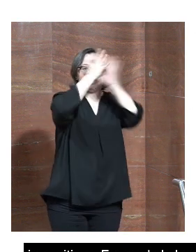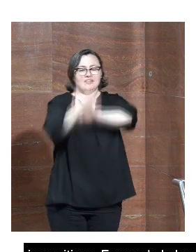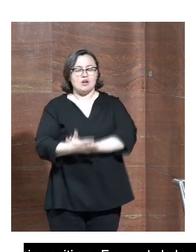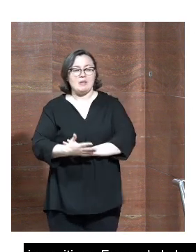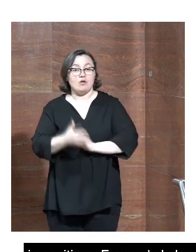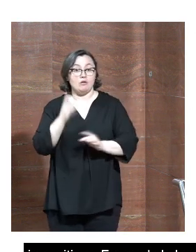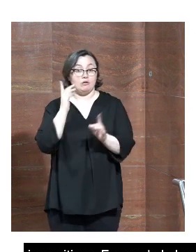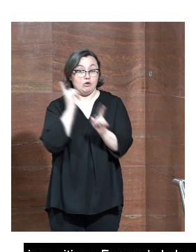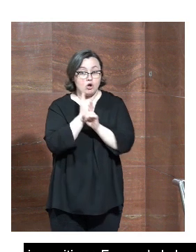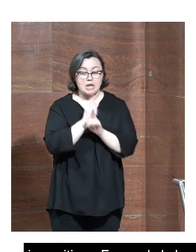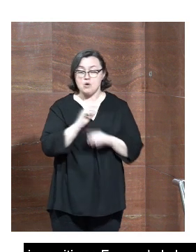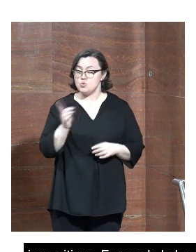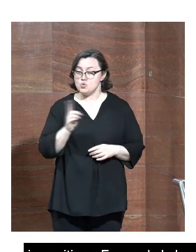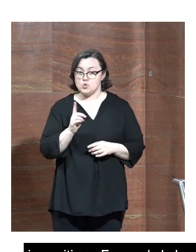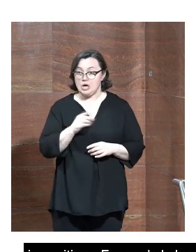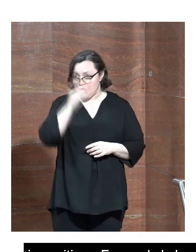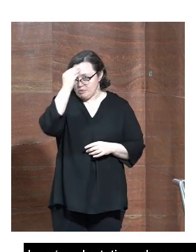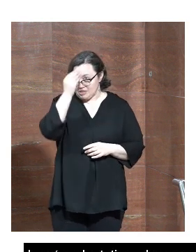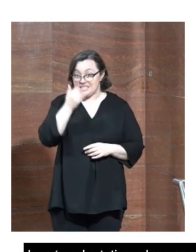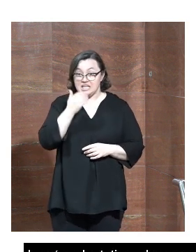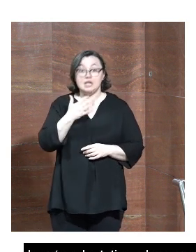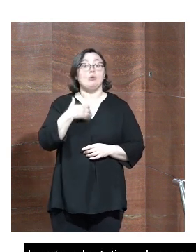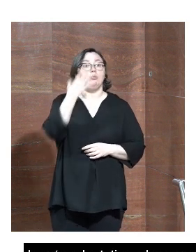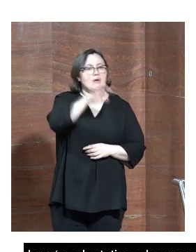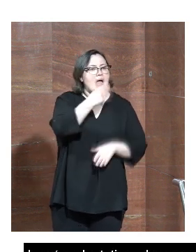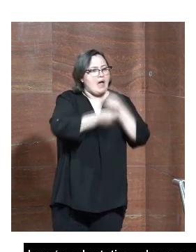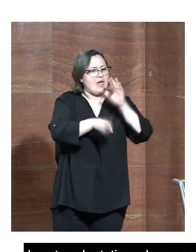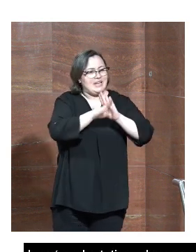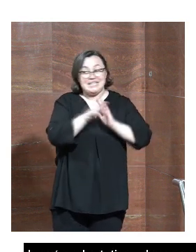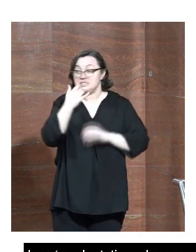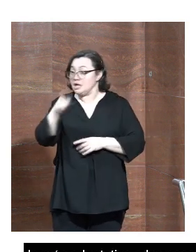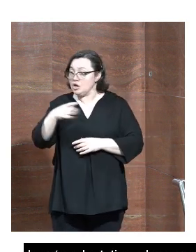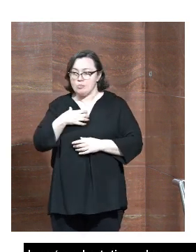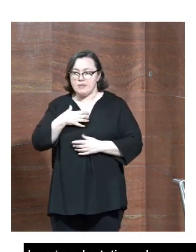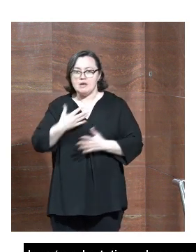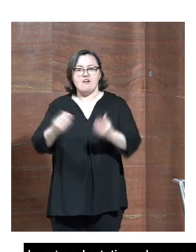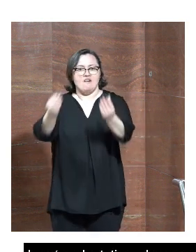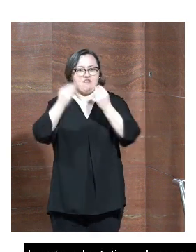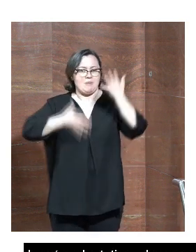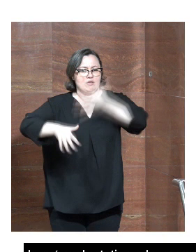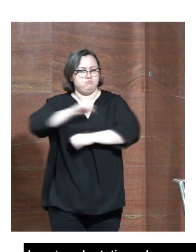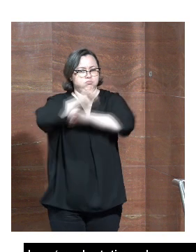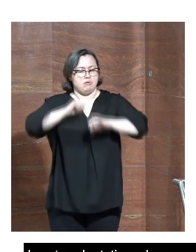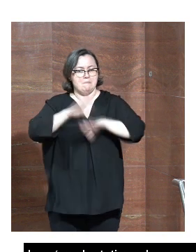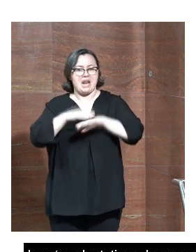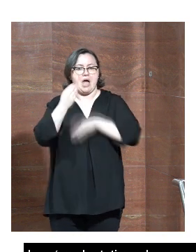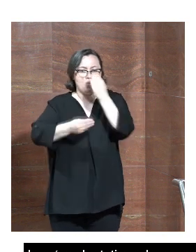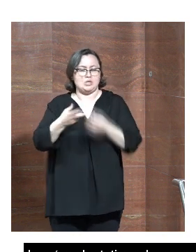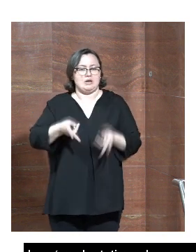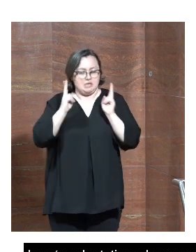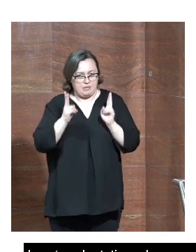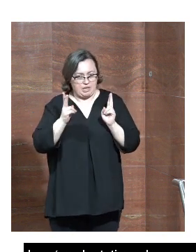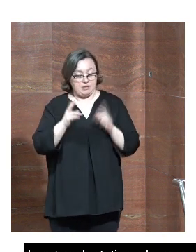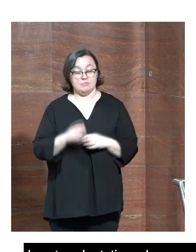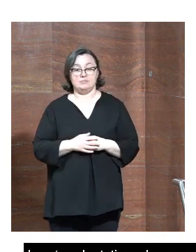la digitalización. Al contrario, sino quien puede que lo haga y si no, se le den las herramientas alternativas para